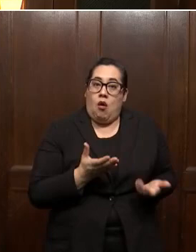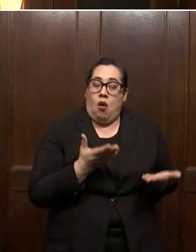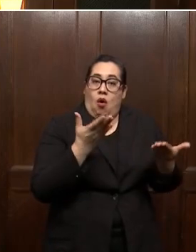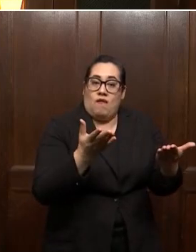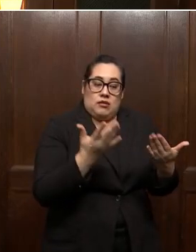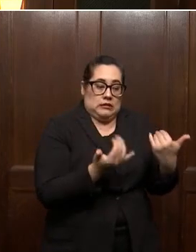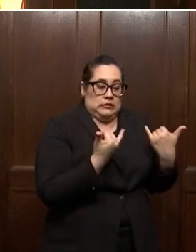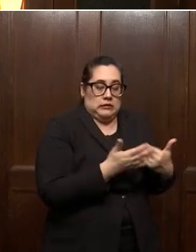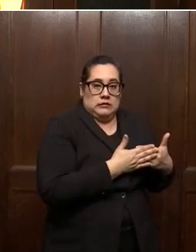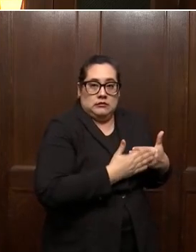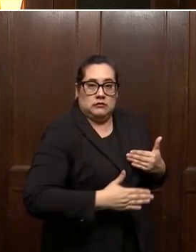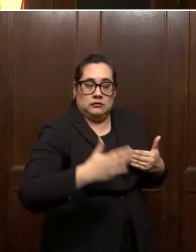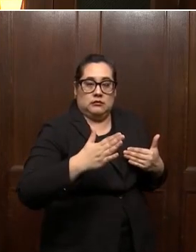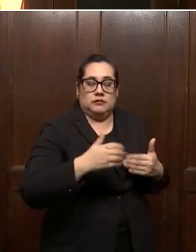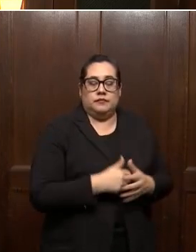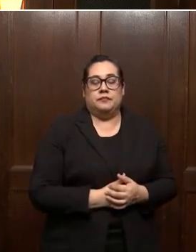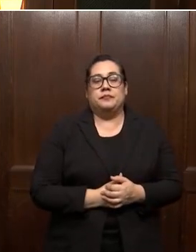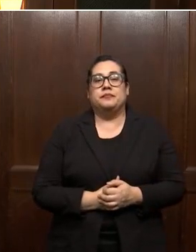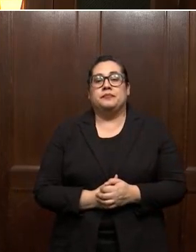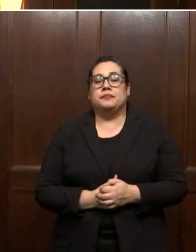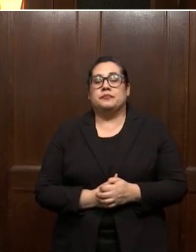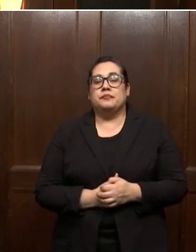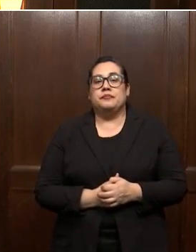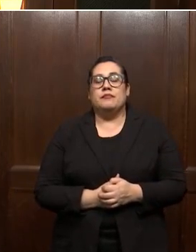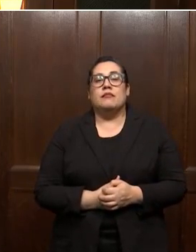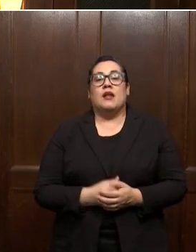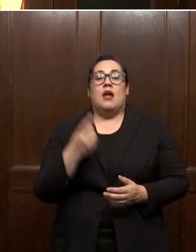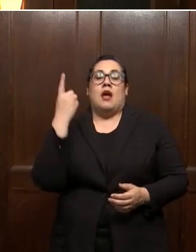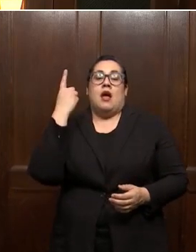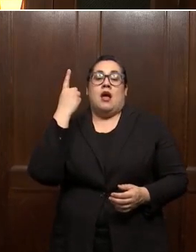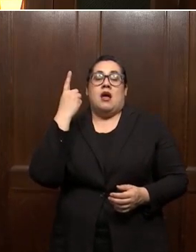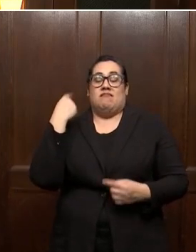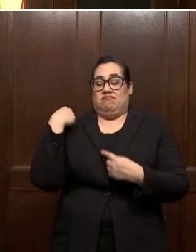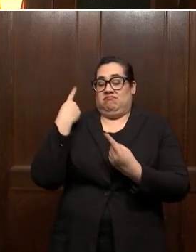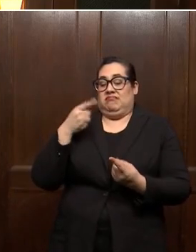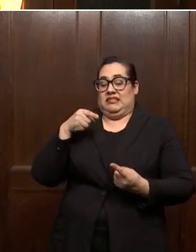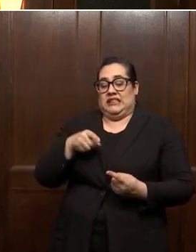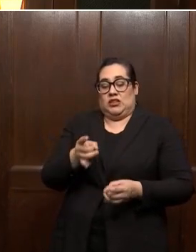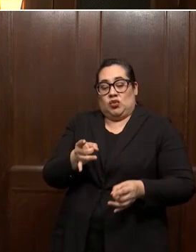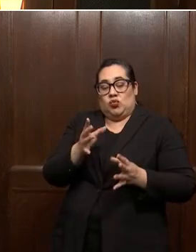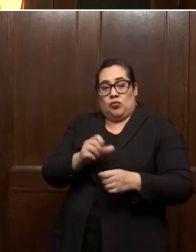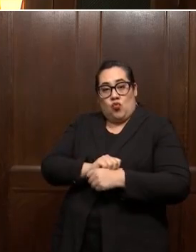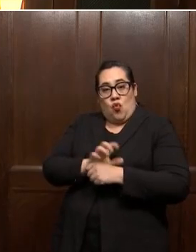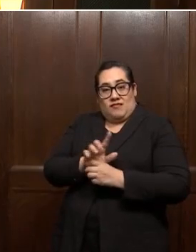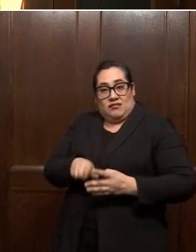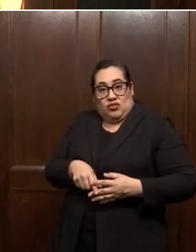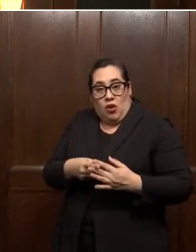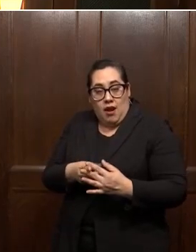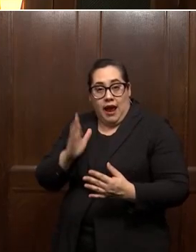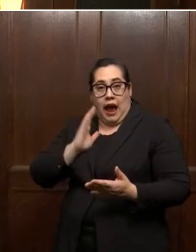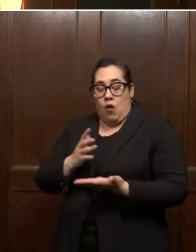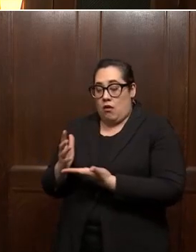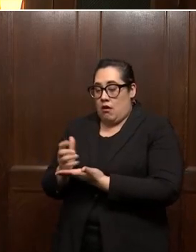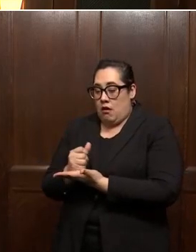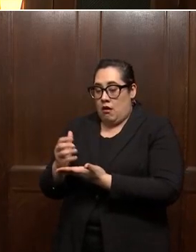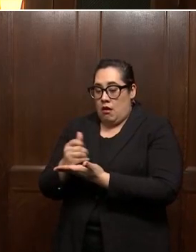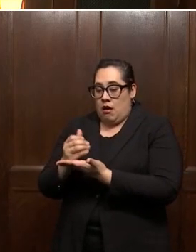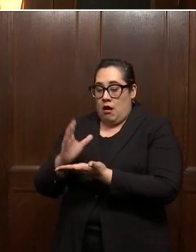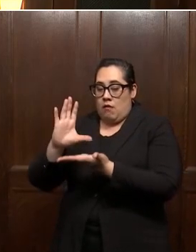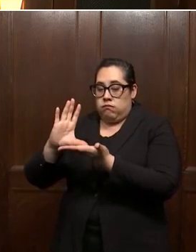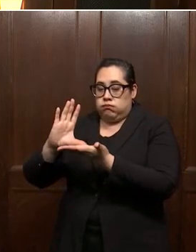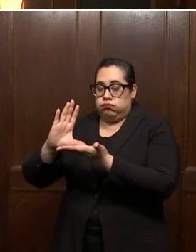de ahora en adelante. Desde que empezó esta crisis, nuestros ingresos ya han